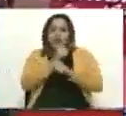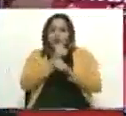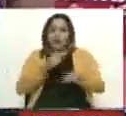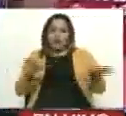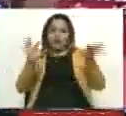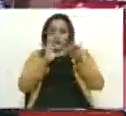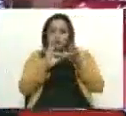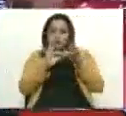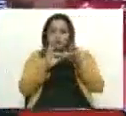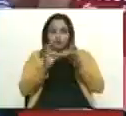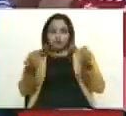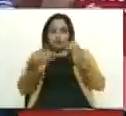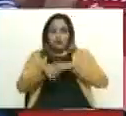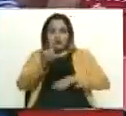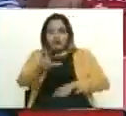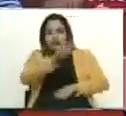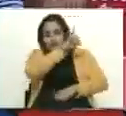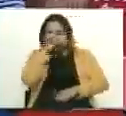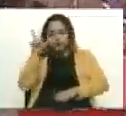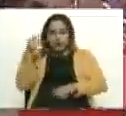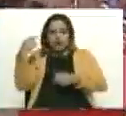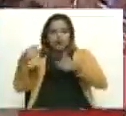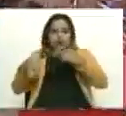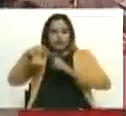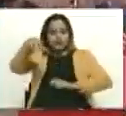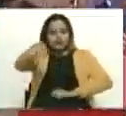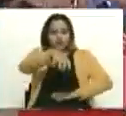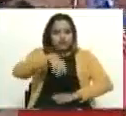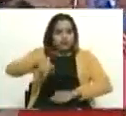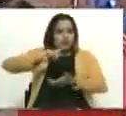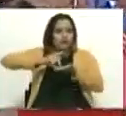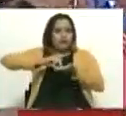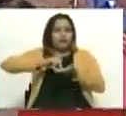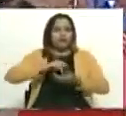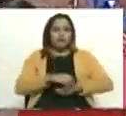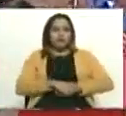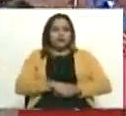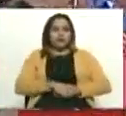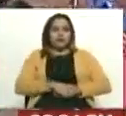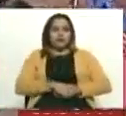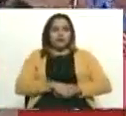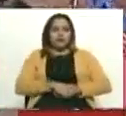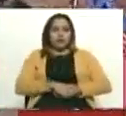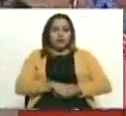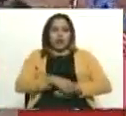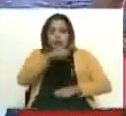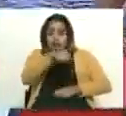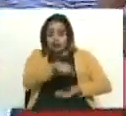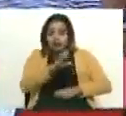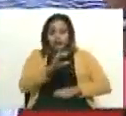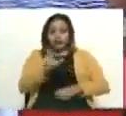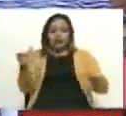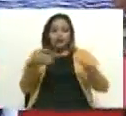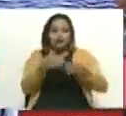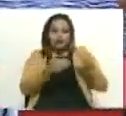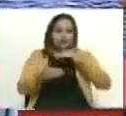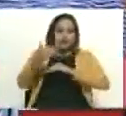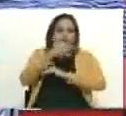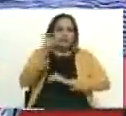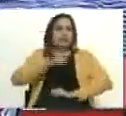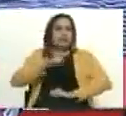el partido, dentro de los territorios parroquiales, que estos estados mayores empiecen a tomar la participación